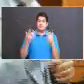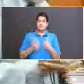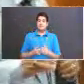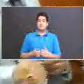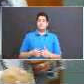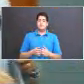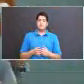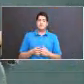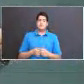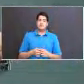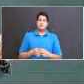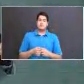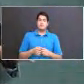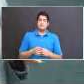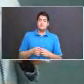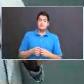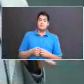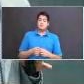Entonces,